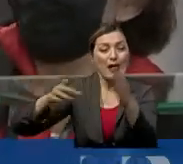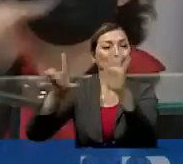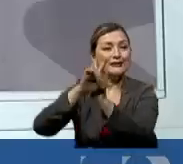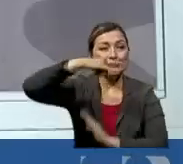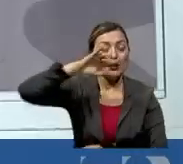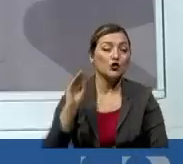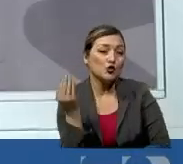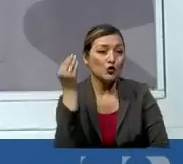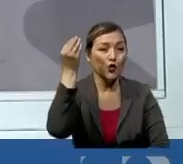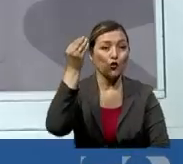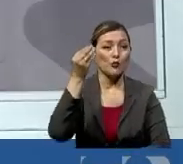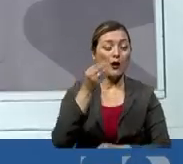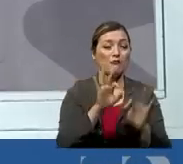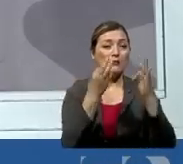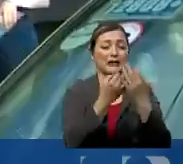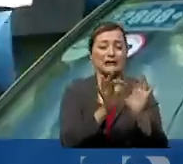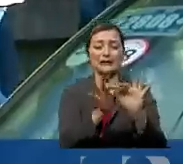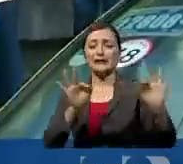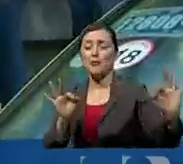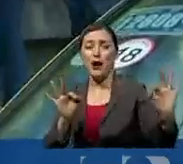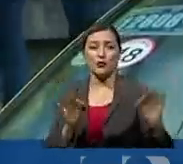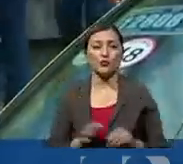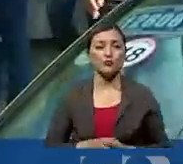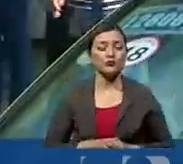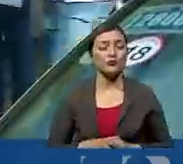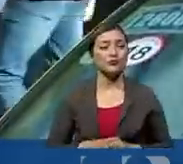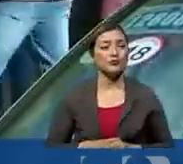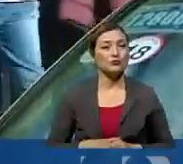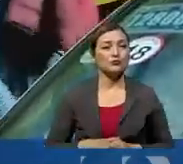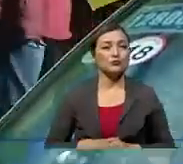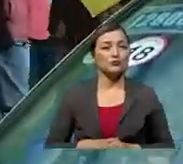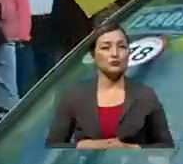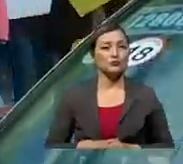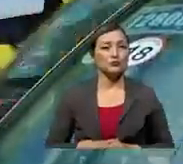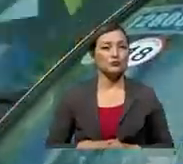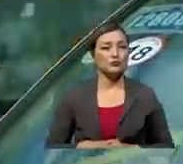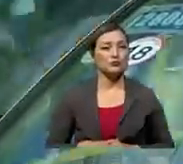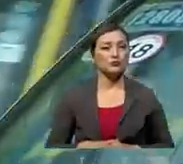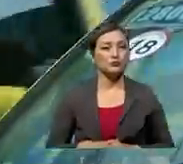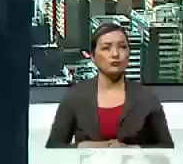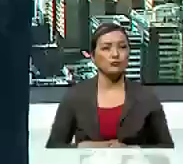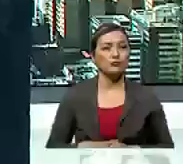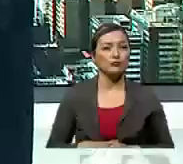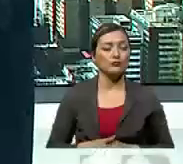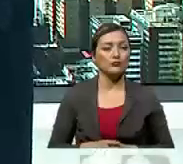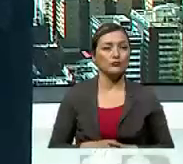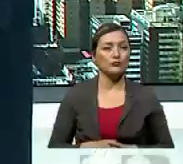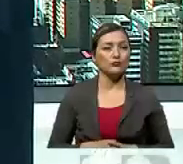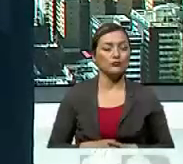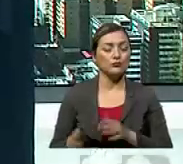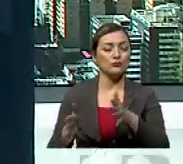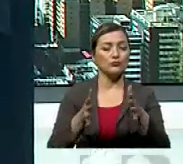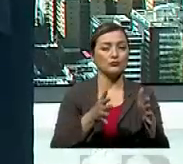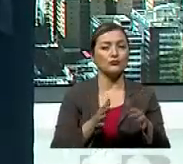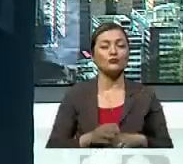niños y adolescentes separados de sus familias. En Quito, María Gracia Acosta, 24 horas.